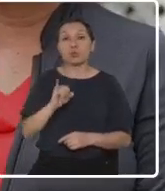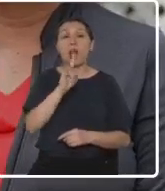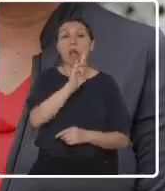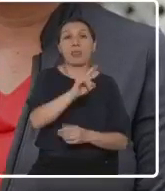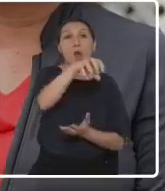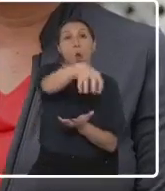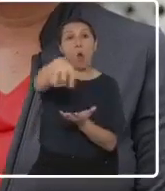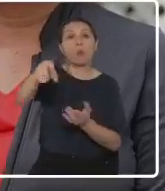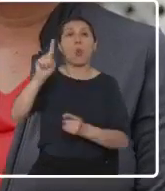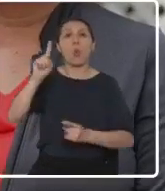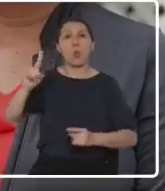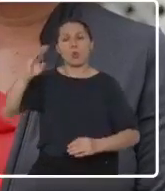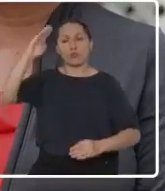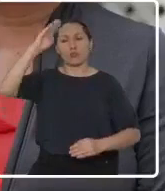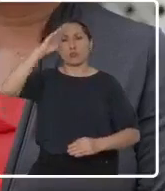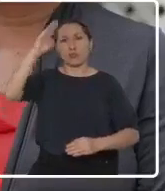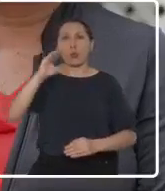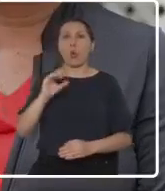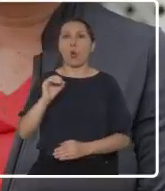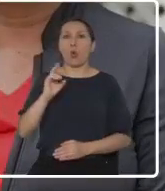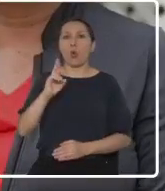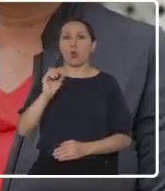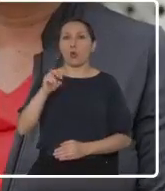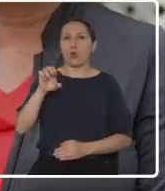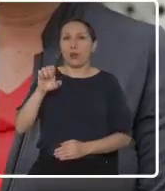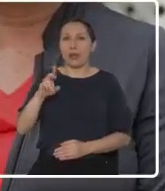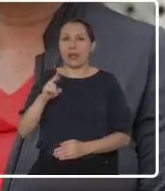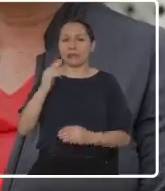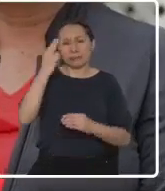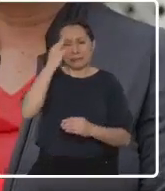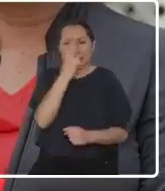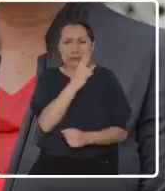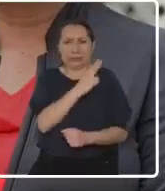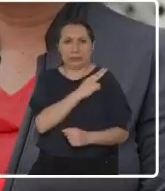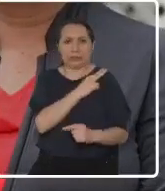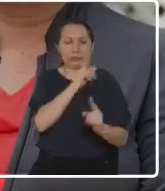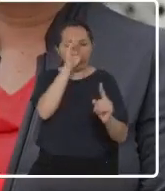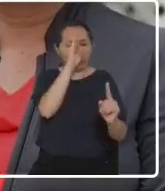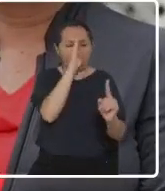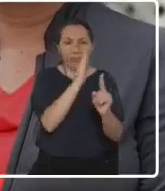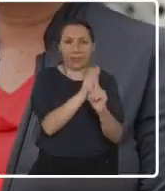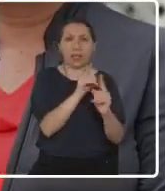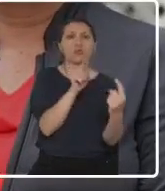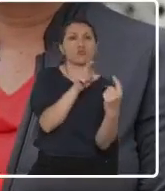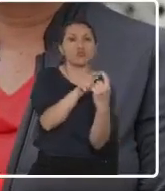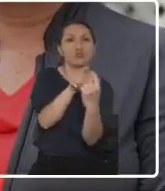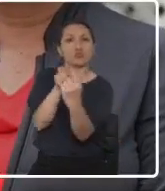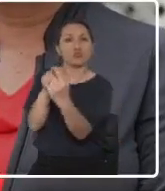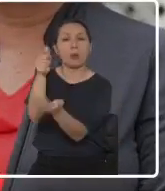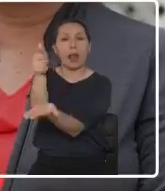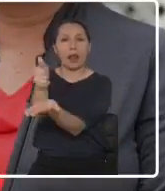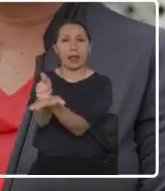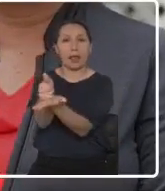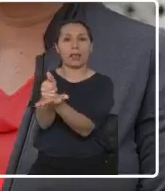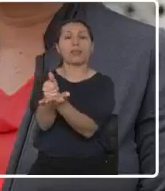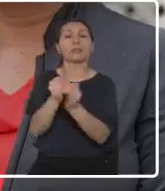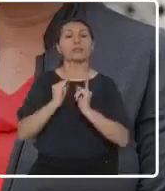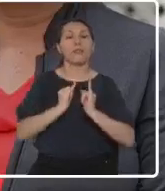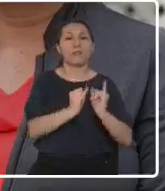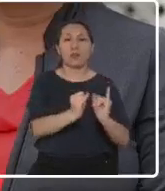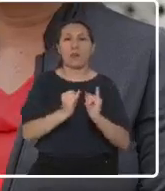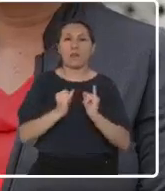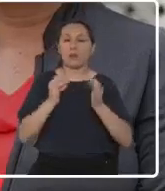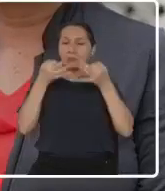cada comuna un coronel. Esos coroneles van a estar en contacto directo con las alcaldesas para que se